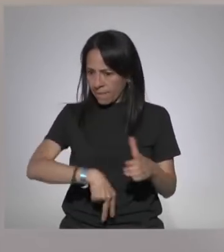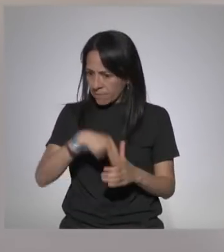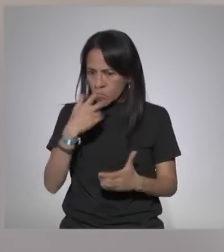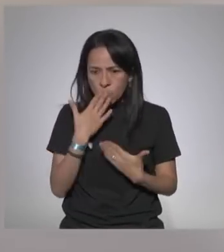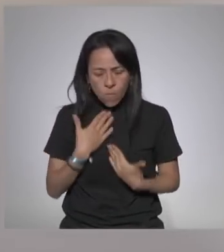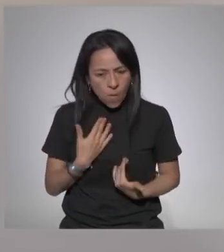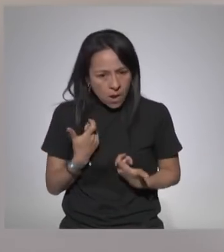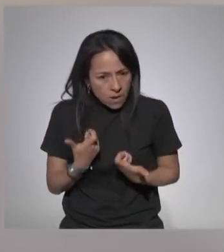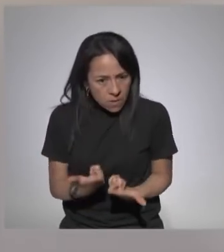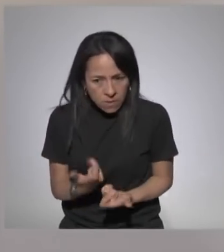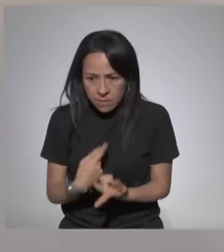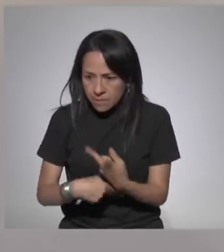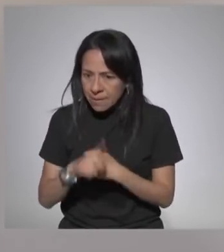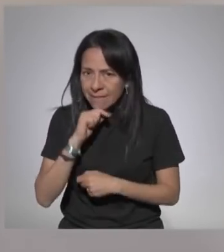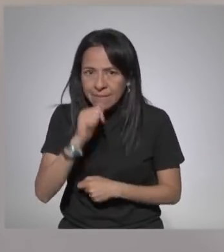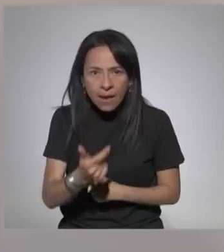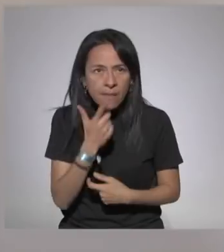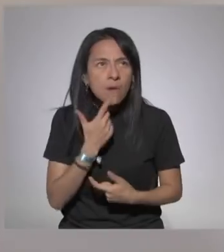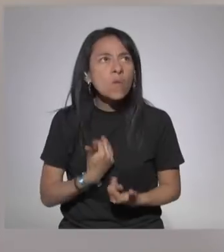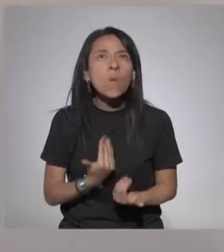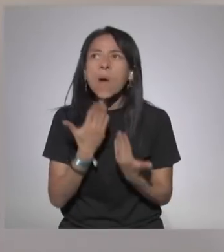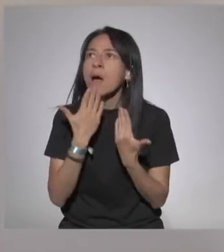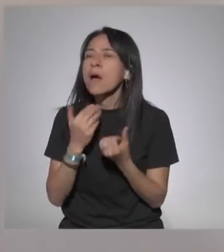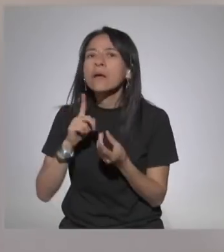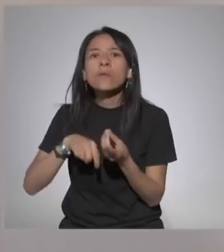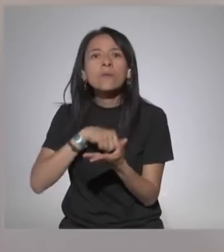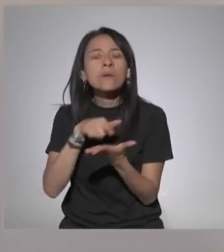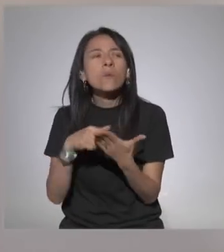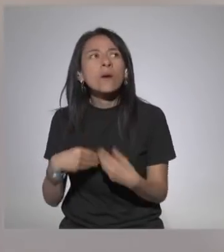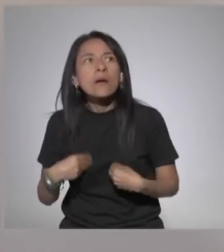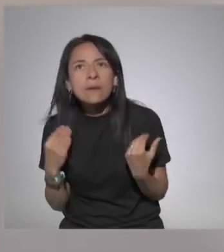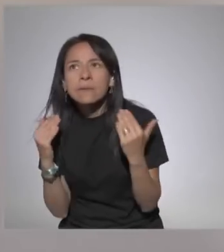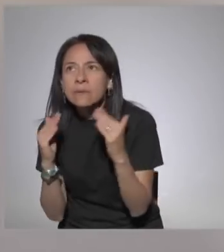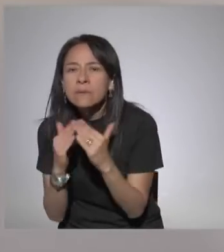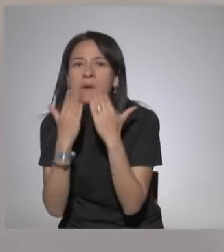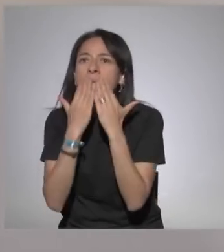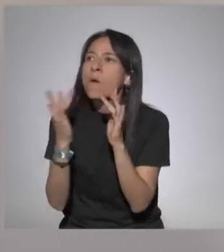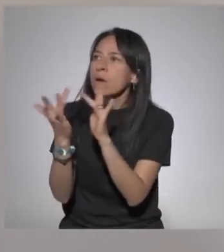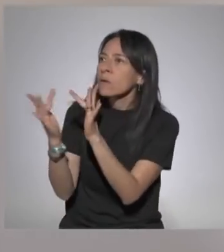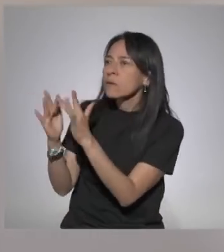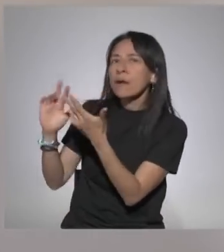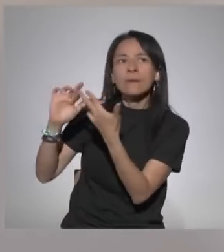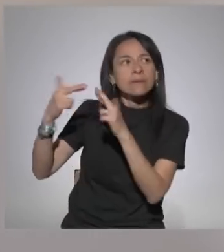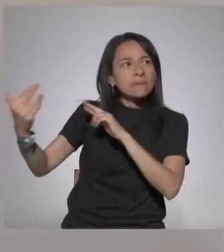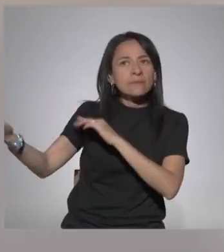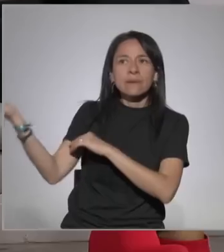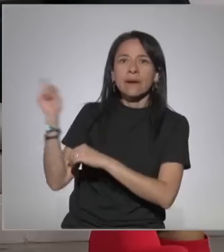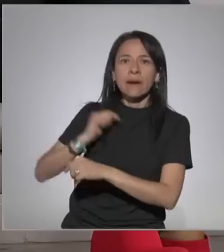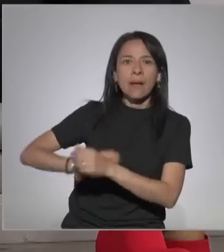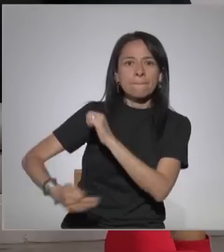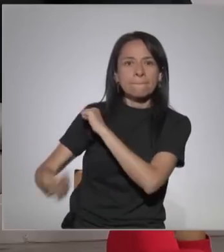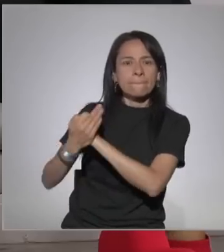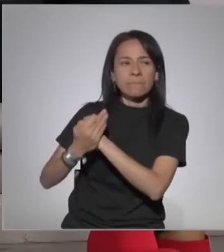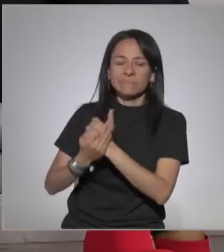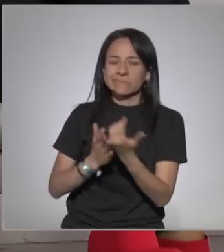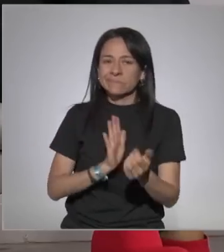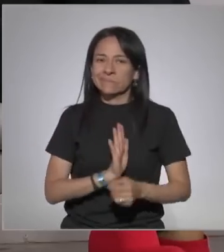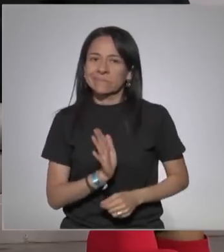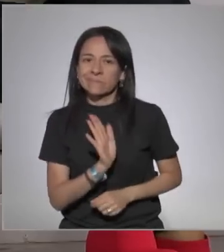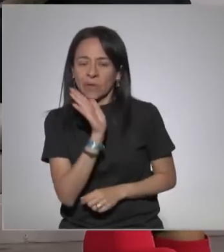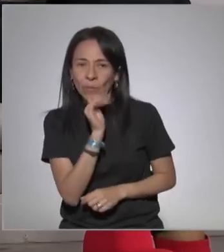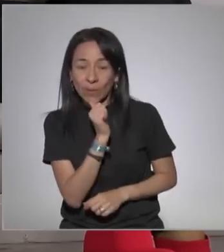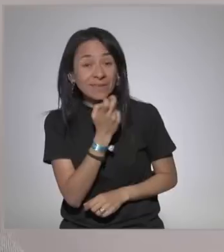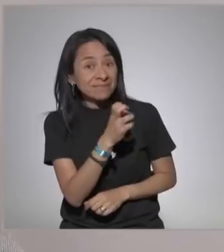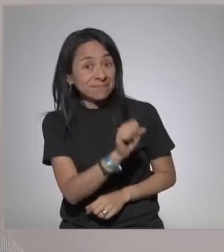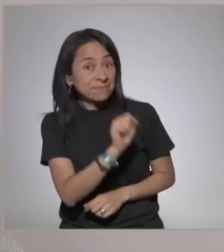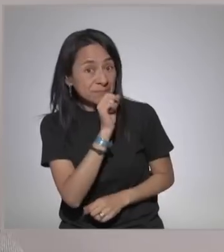dónde vivir, no tienes una red de protección y entonces no puedes hacerlo. Y sobre todo creo que es más bien, si te